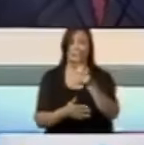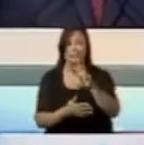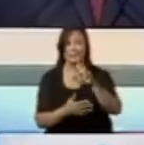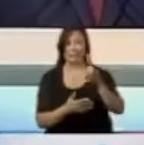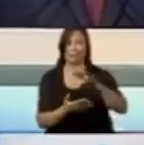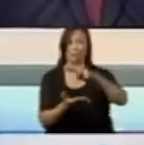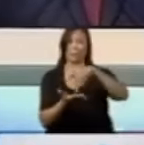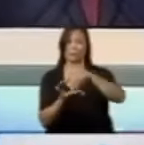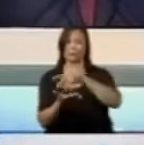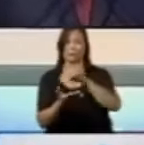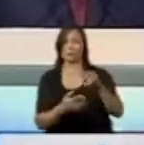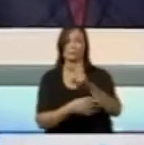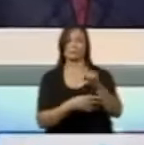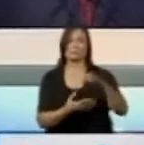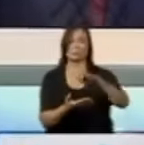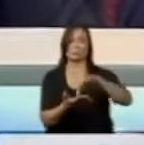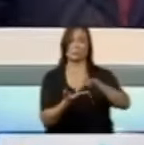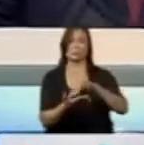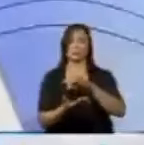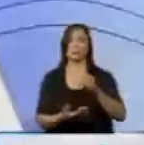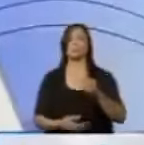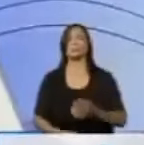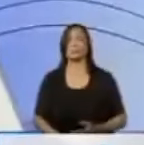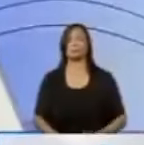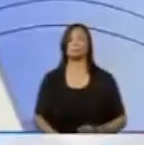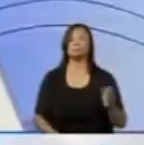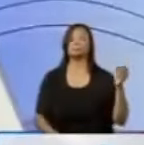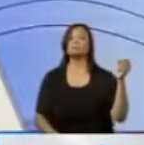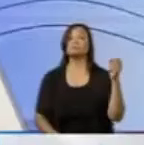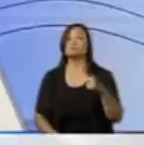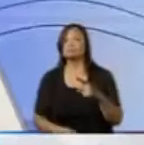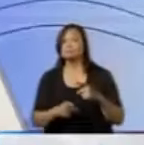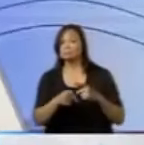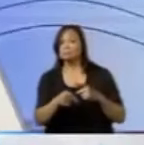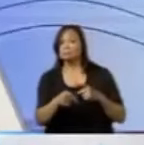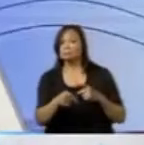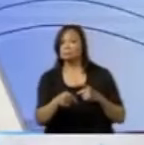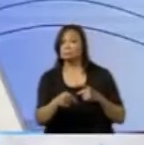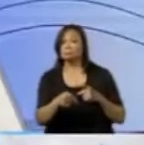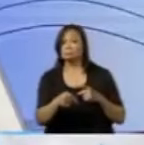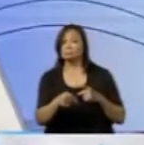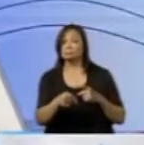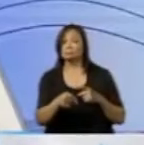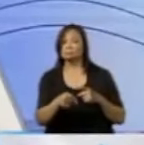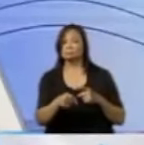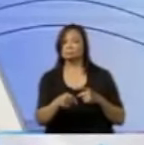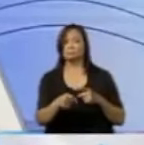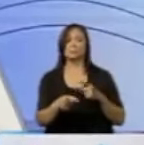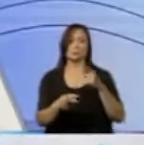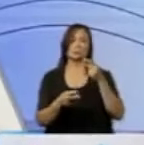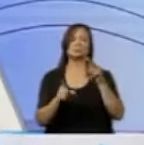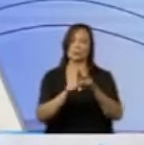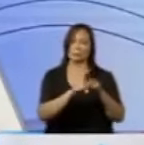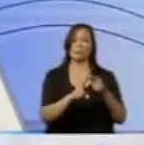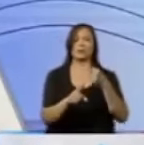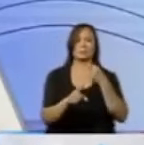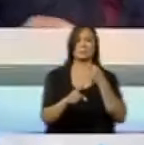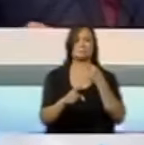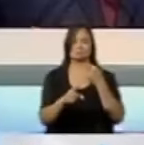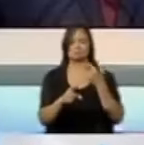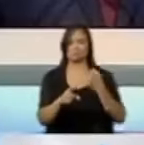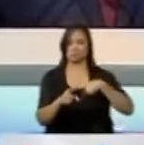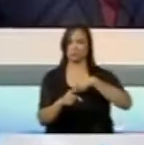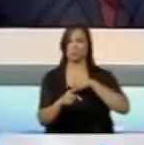32 provincias y más de 100 municipios. Gracias. Derecho a réplica al candidato Abinader. Quiero decir que también